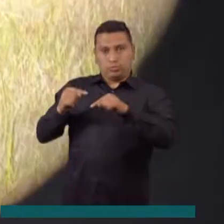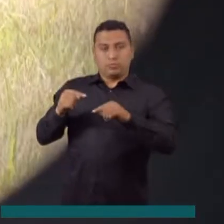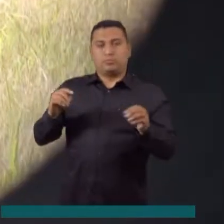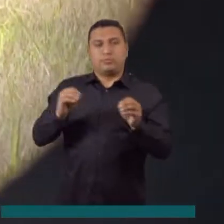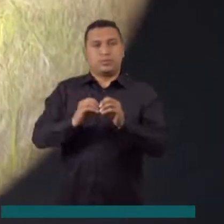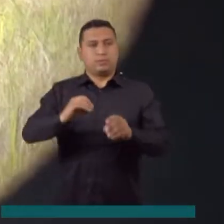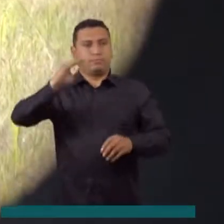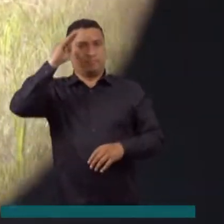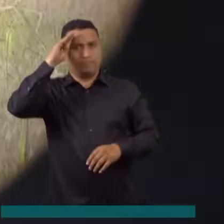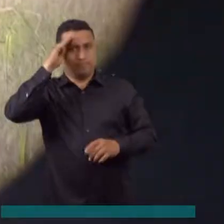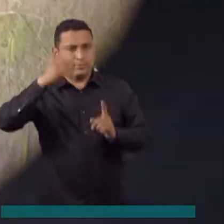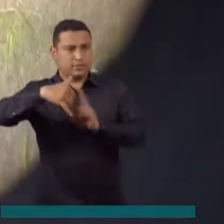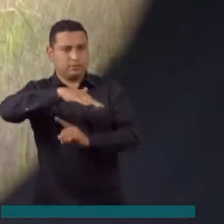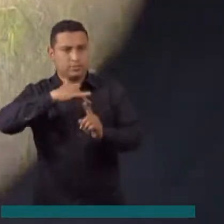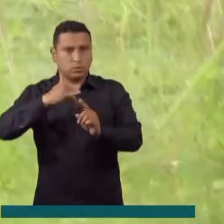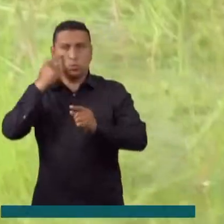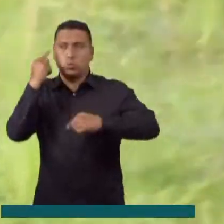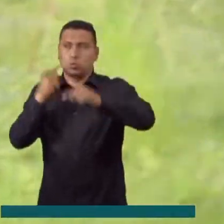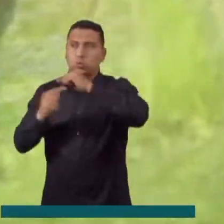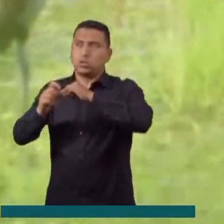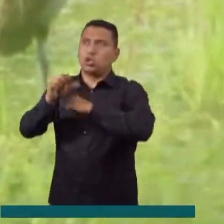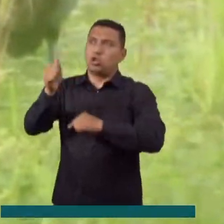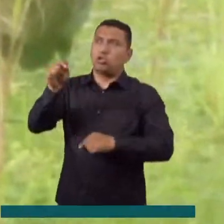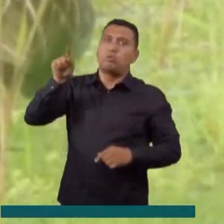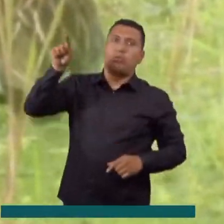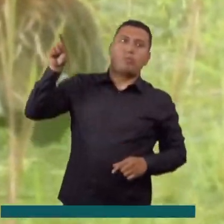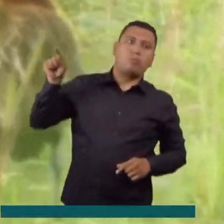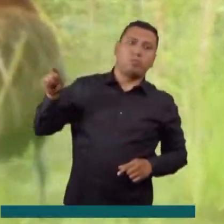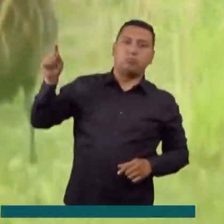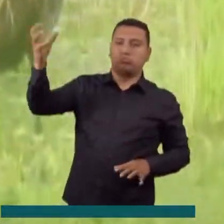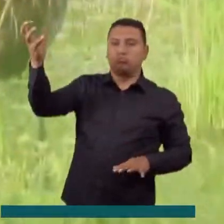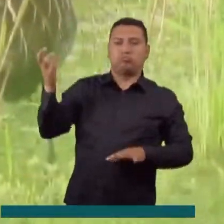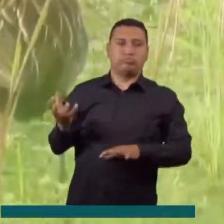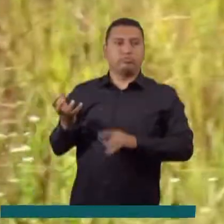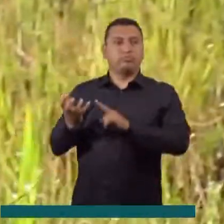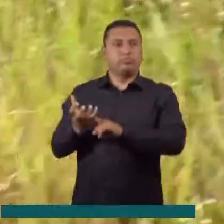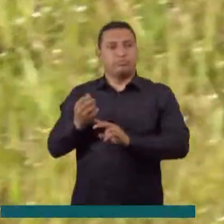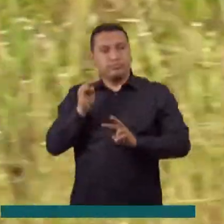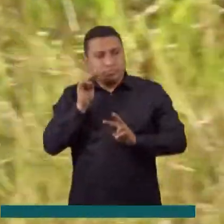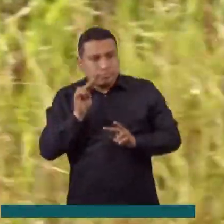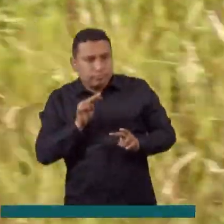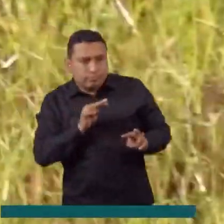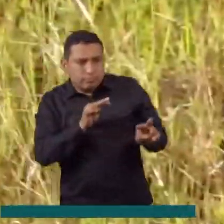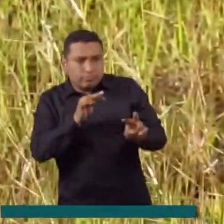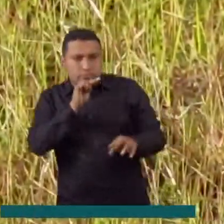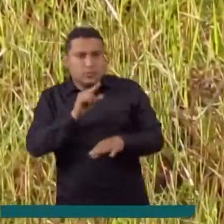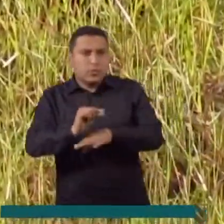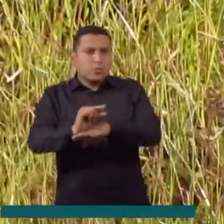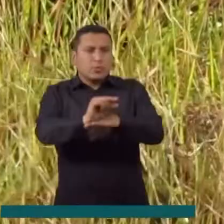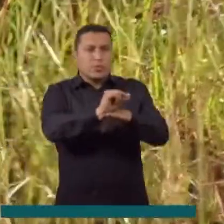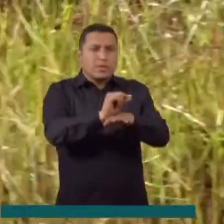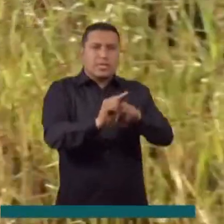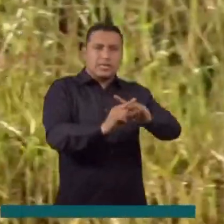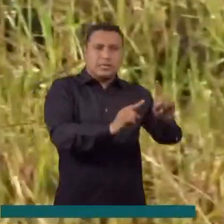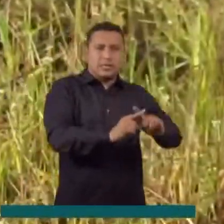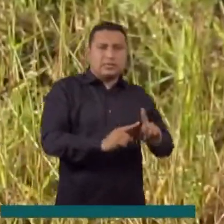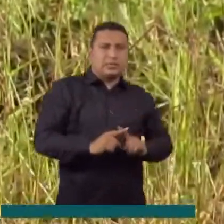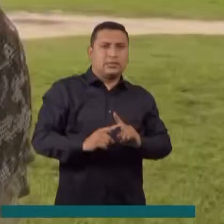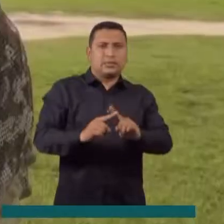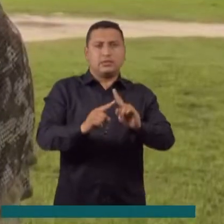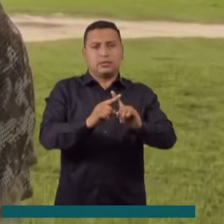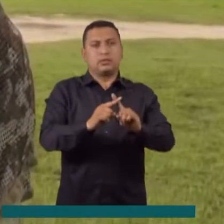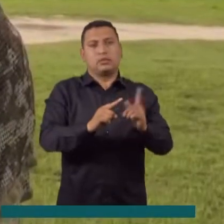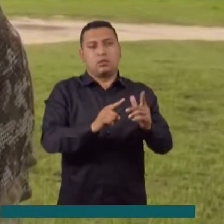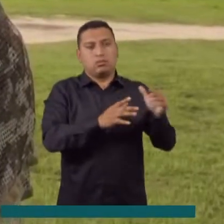ambientales, turistas nacionales y extranjeros realizaron una caminata para observar la biodiversidad de aves que albergan sitios como